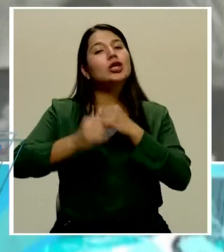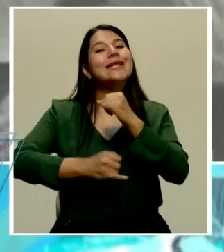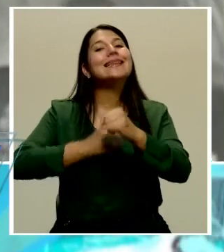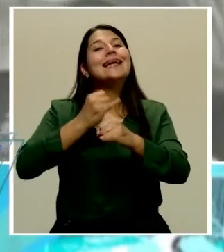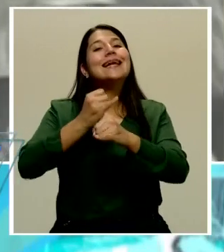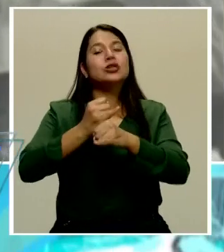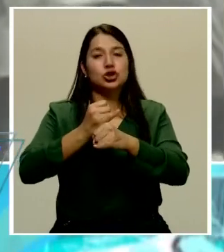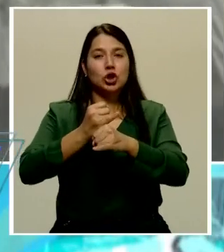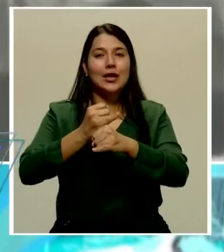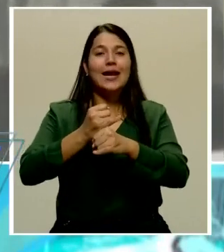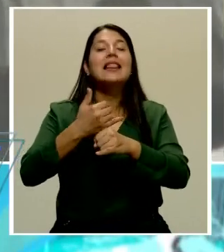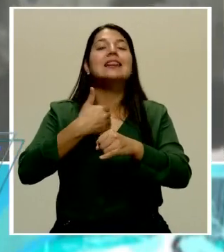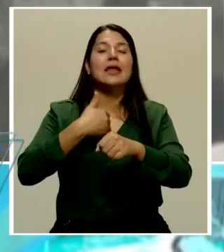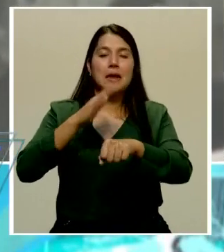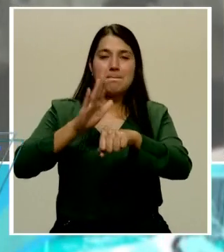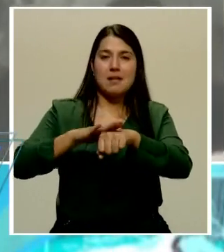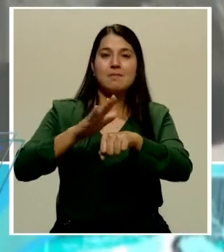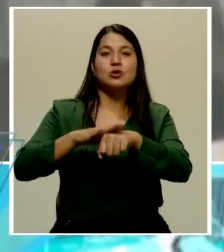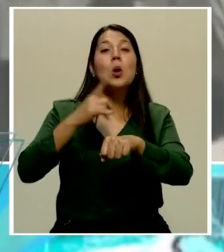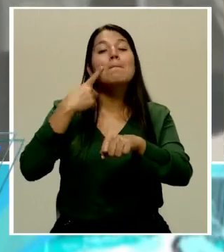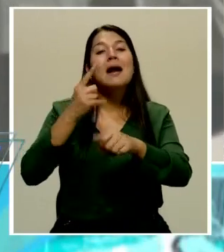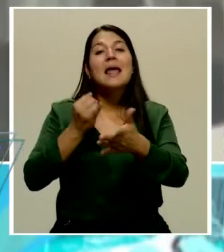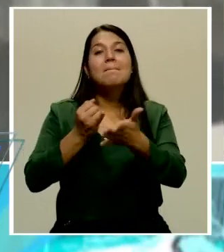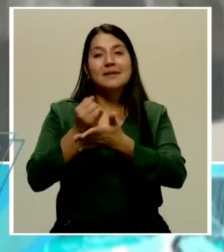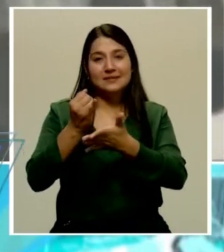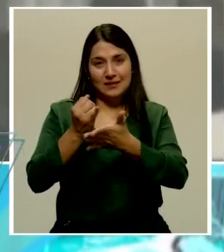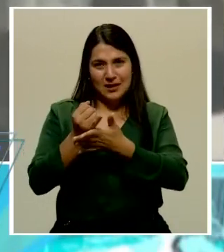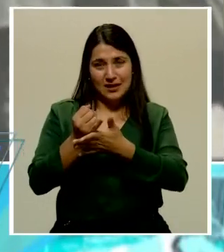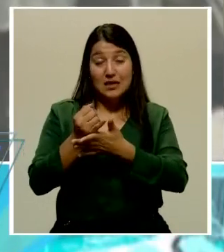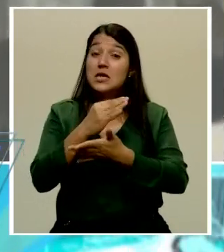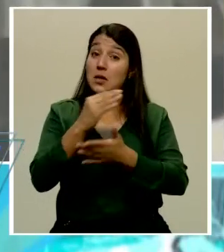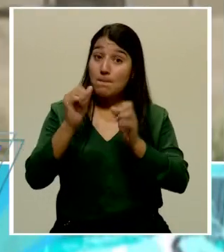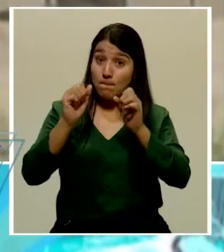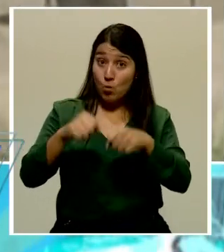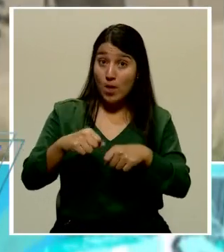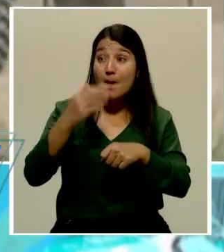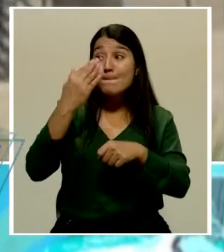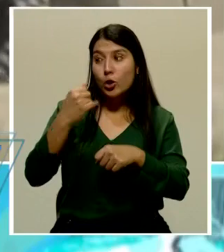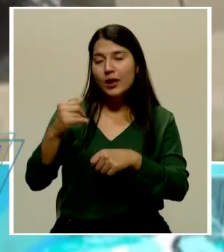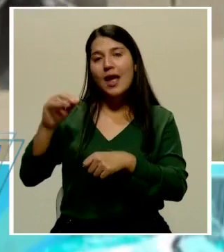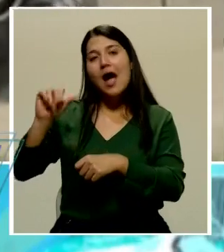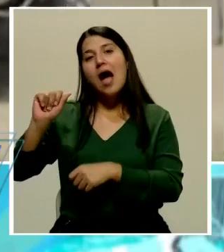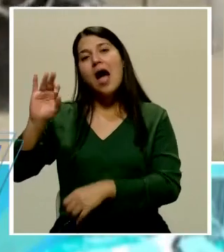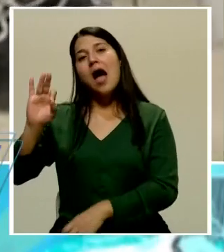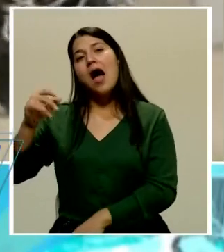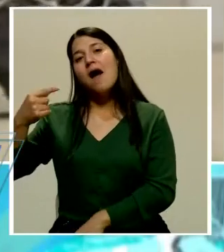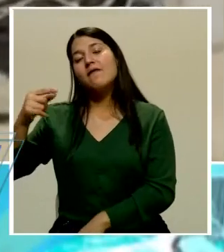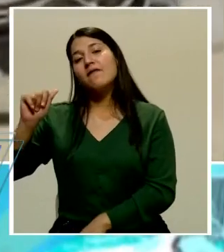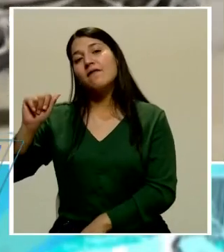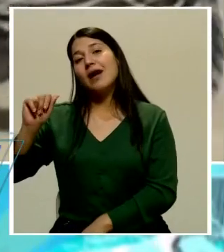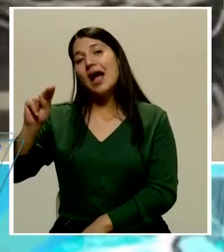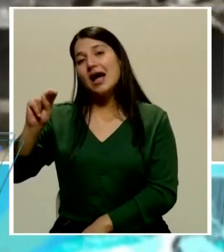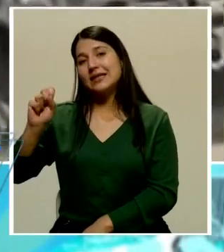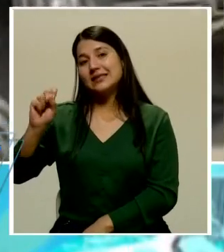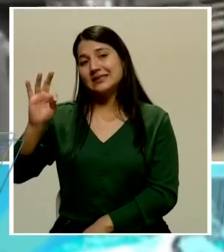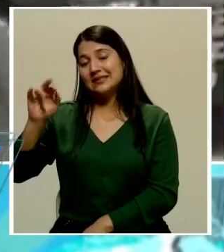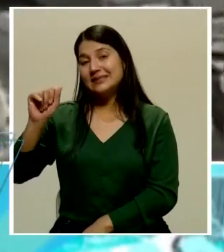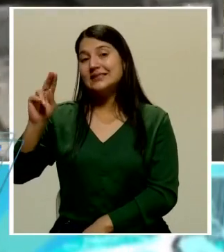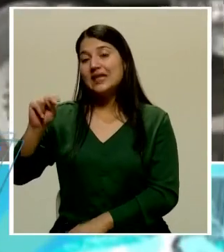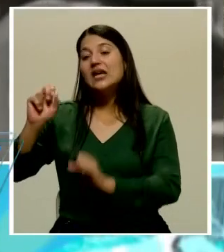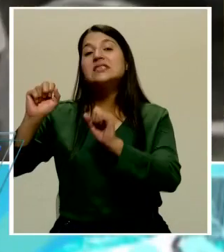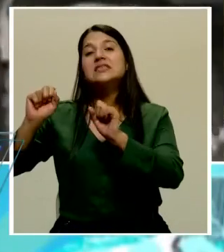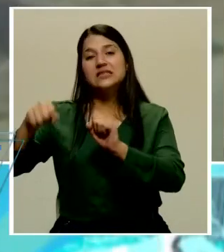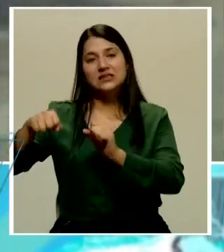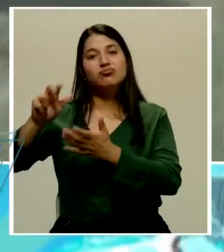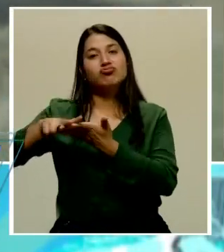y muy notable el cambio, digamos, hay una diferencia